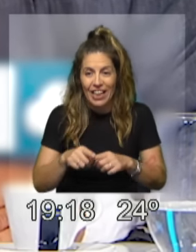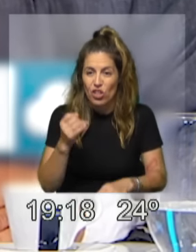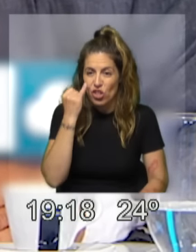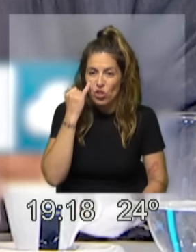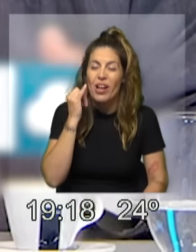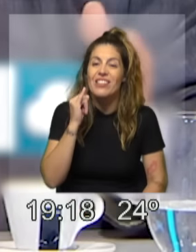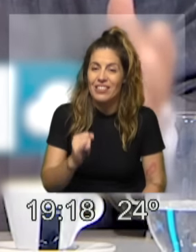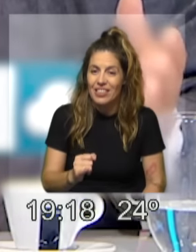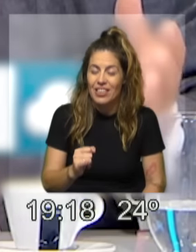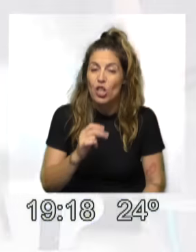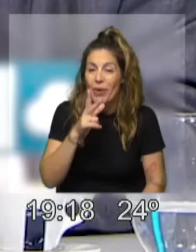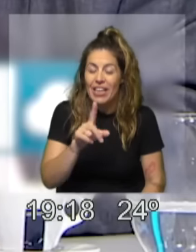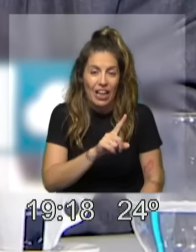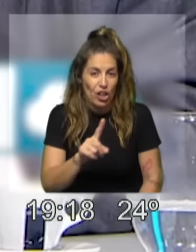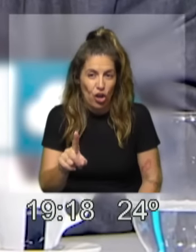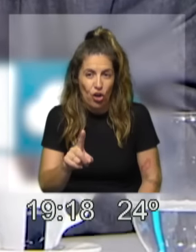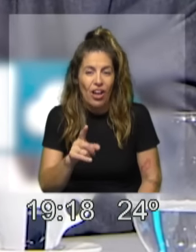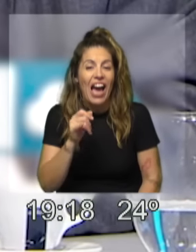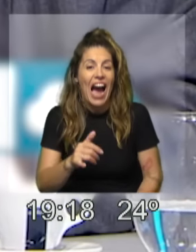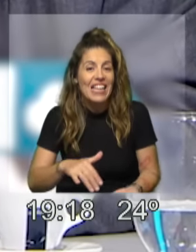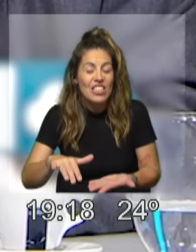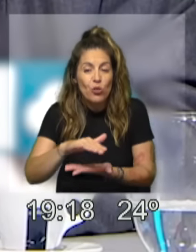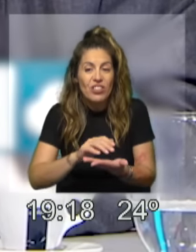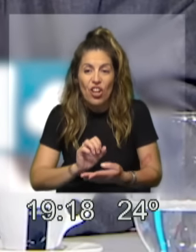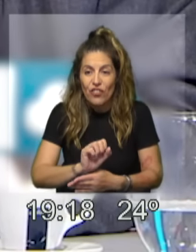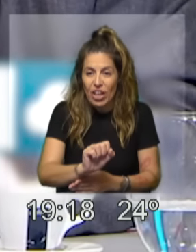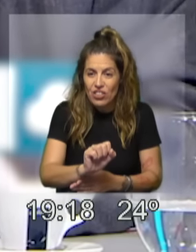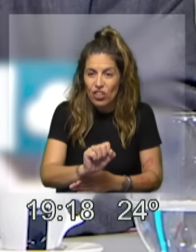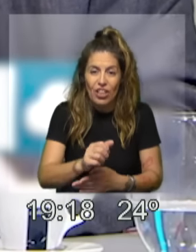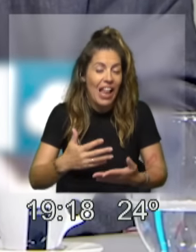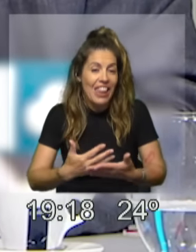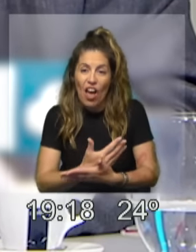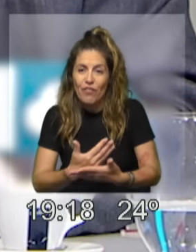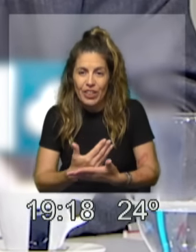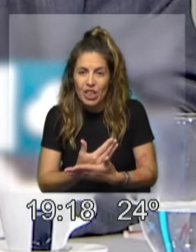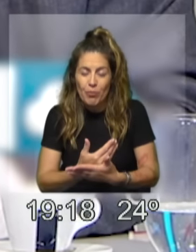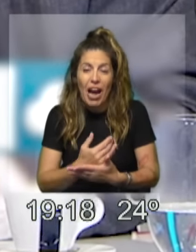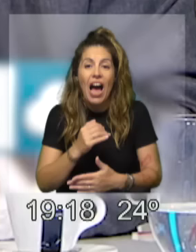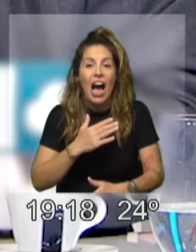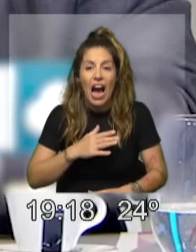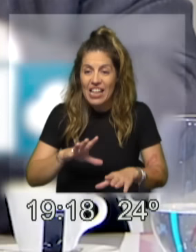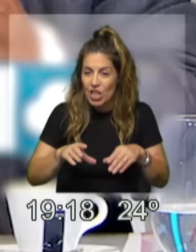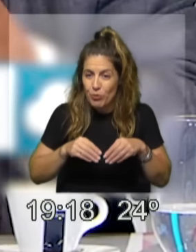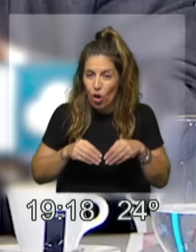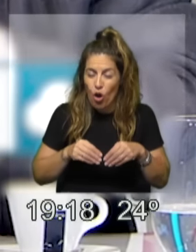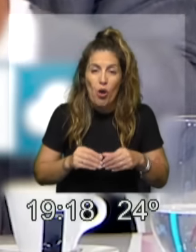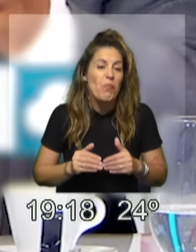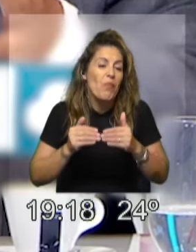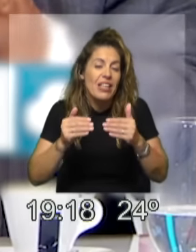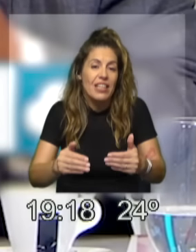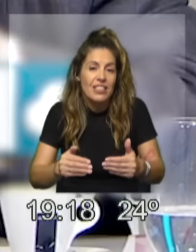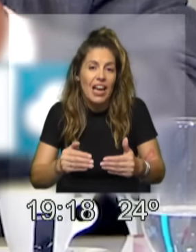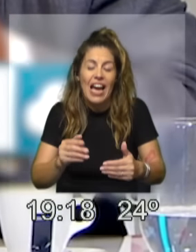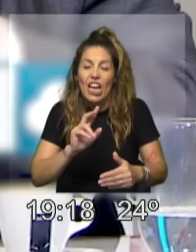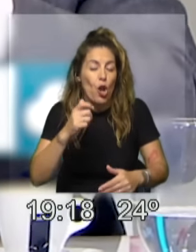sexual? Sí, no me diga que no. Hay situaciones de violación donde la víctima dio su consentimiento más allá de que no